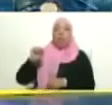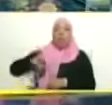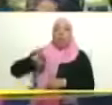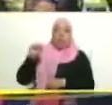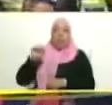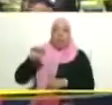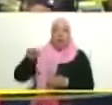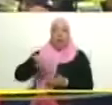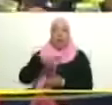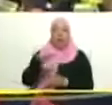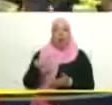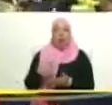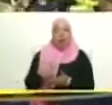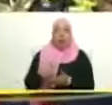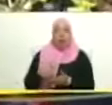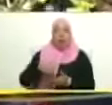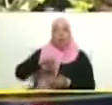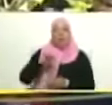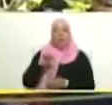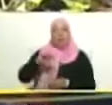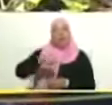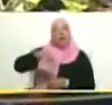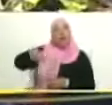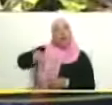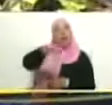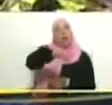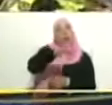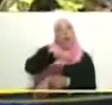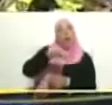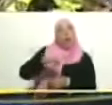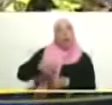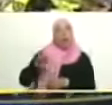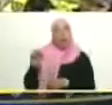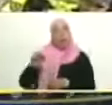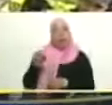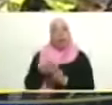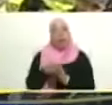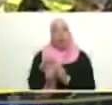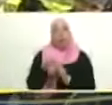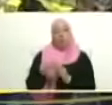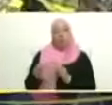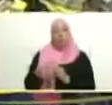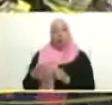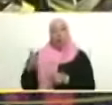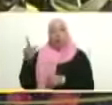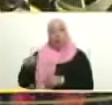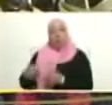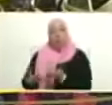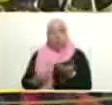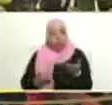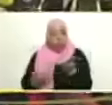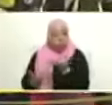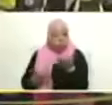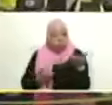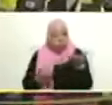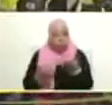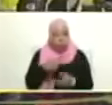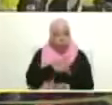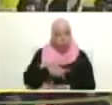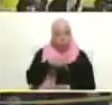policías estadales, municipales, bomberos, protección